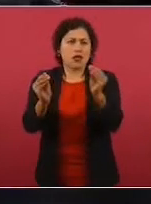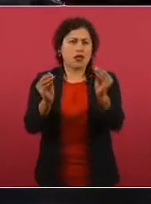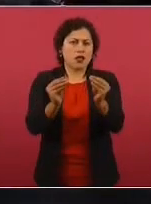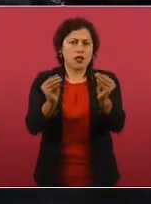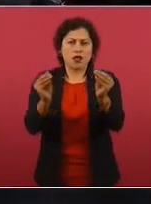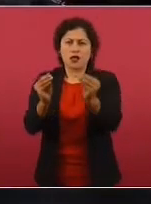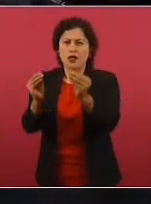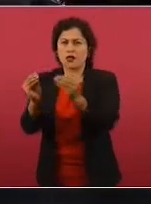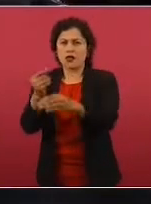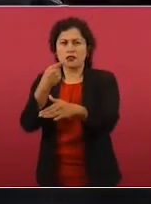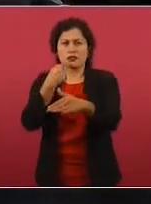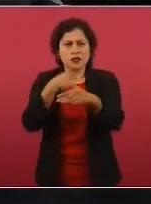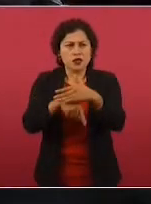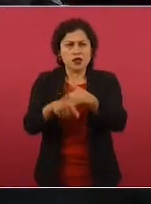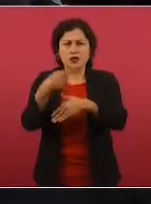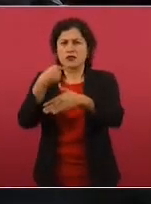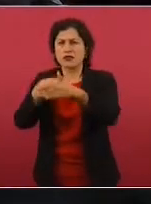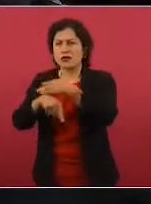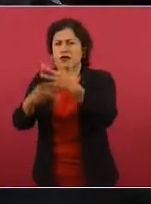denuncias